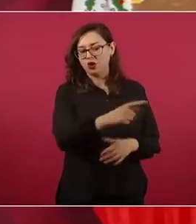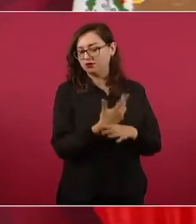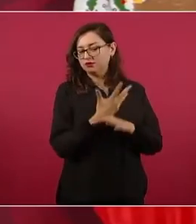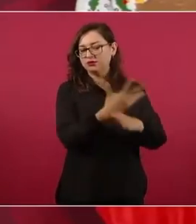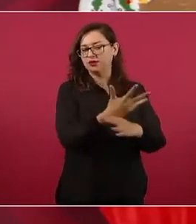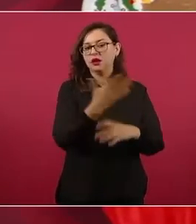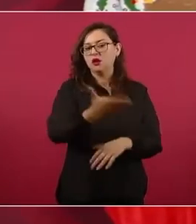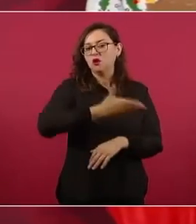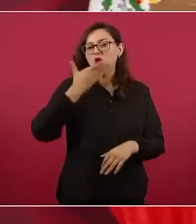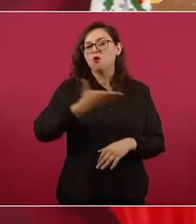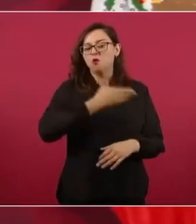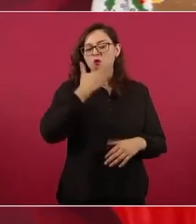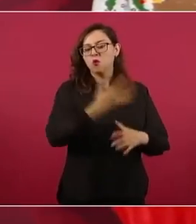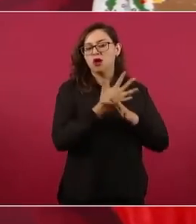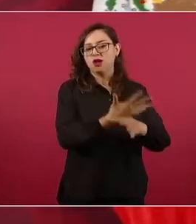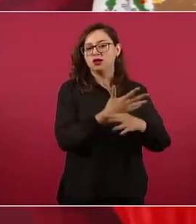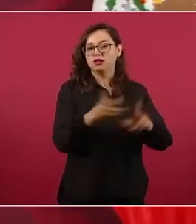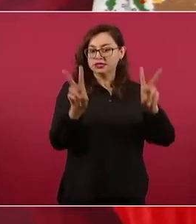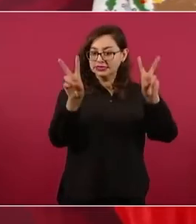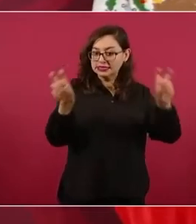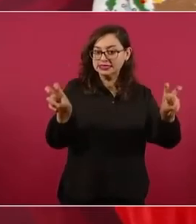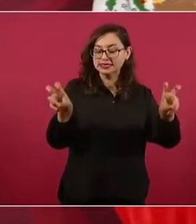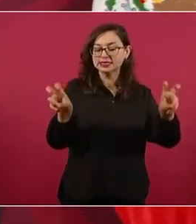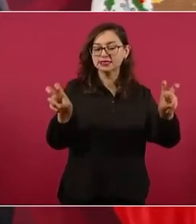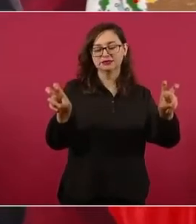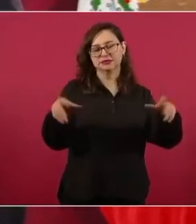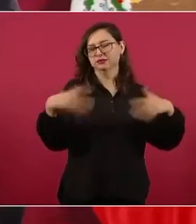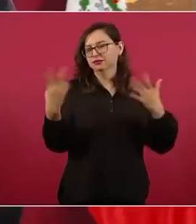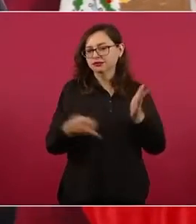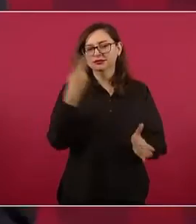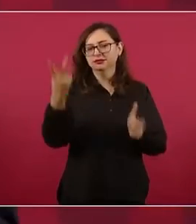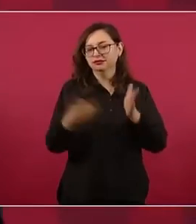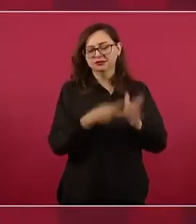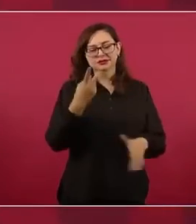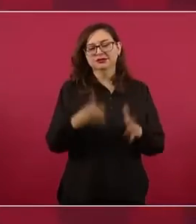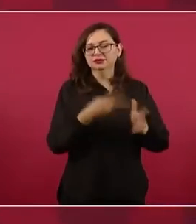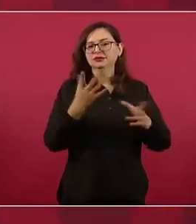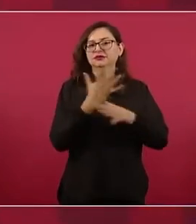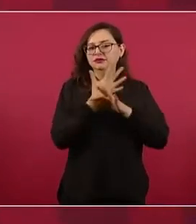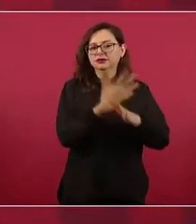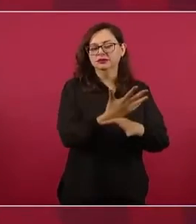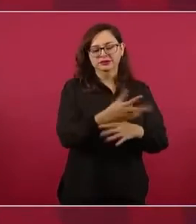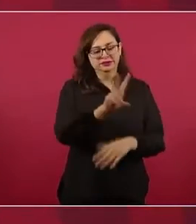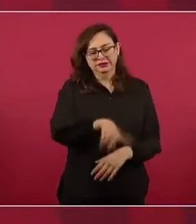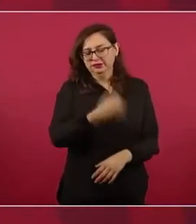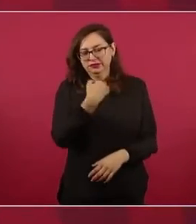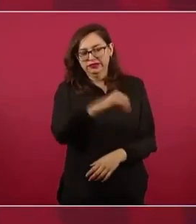famosísima y desde luego absurda